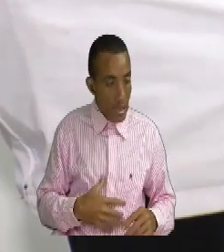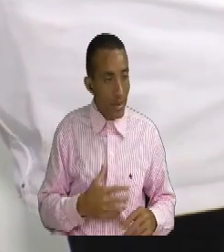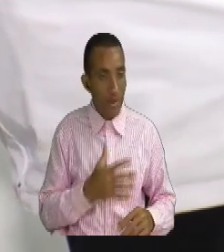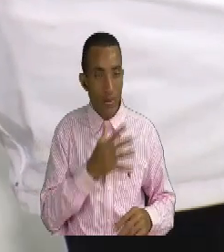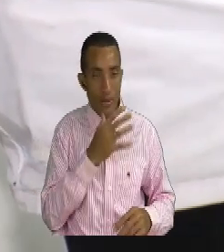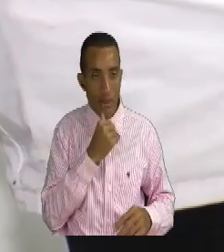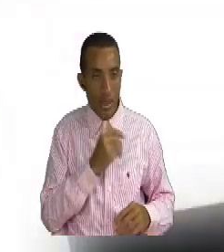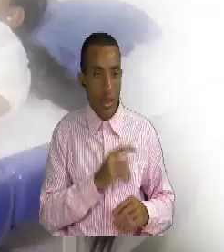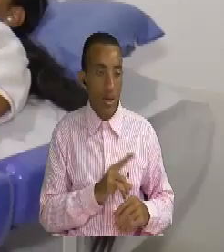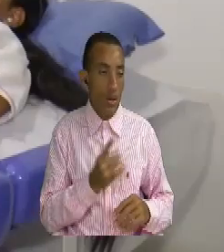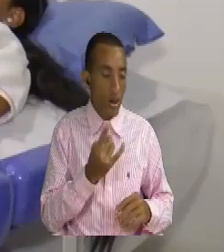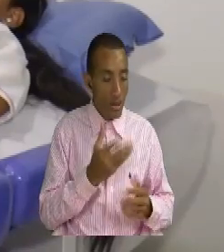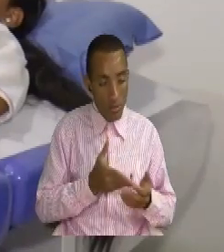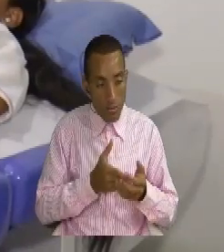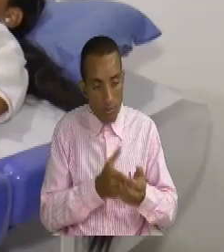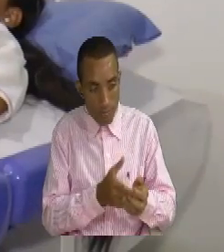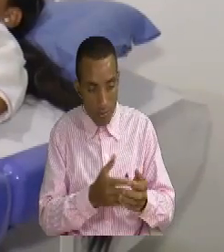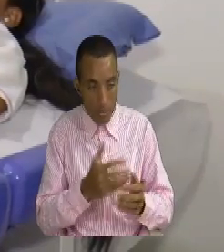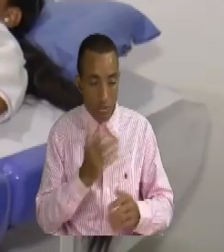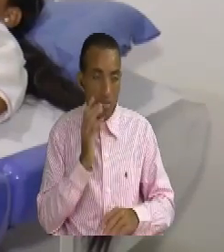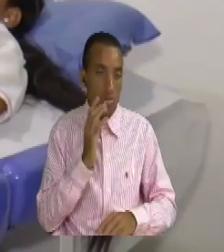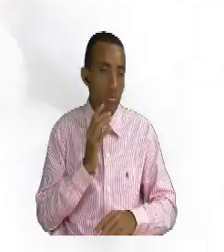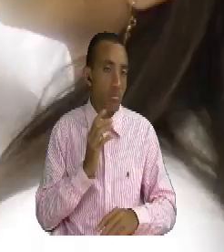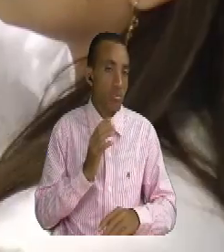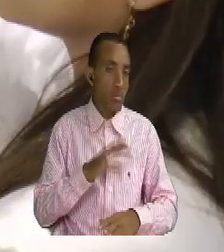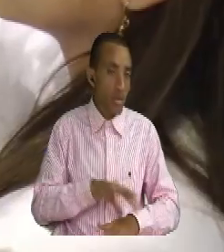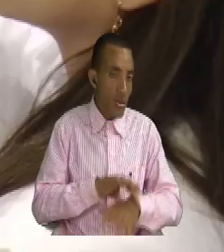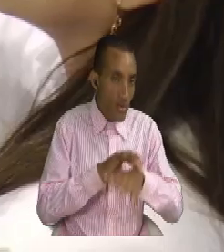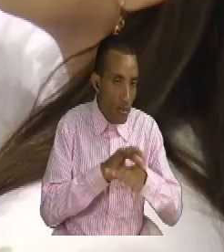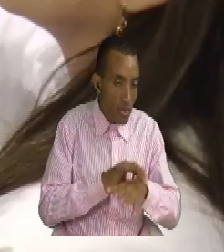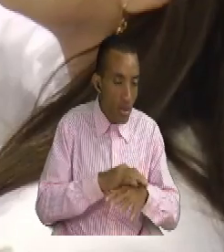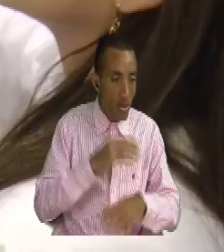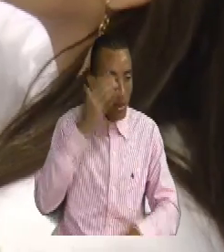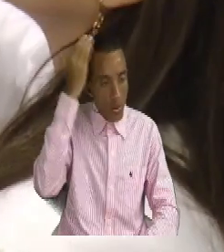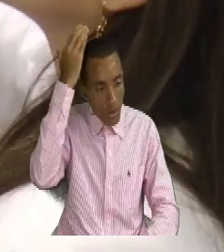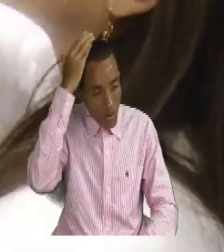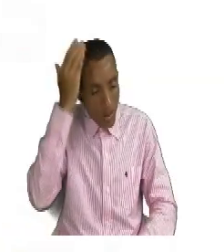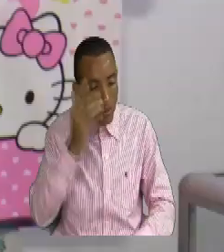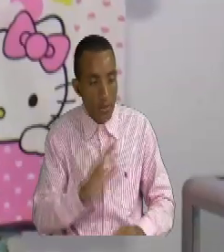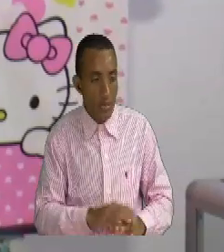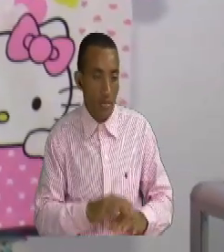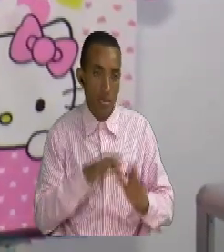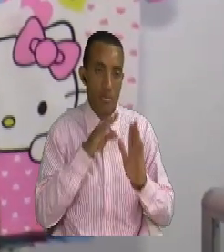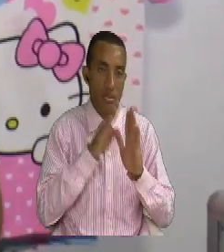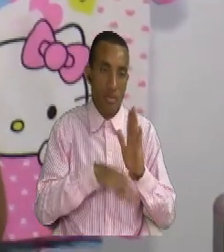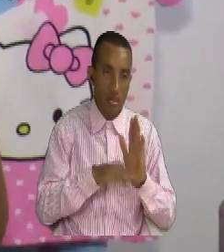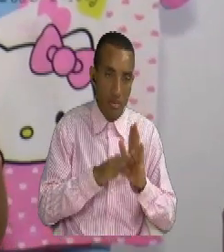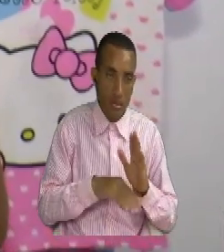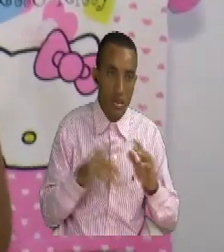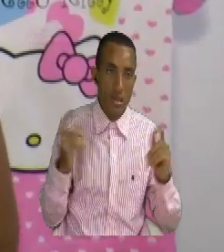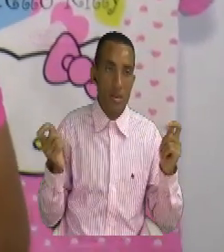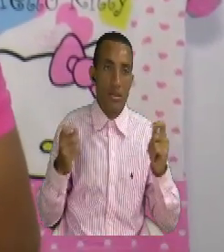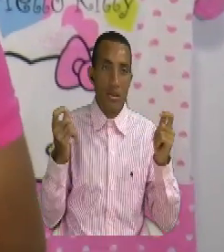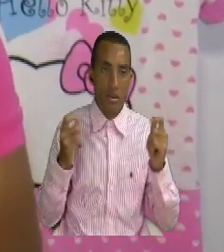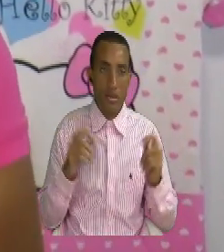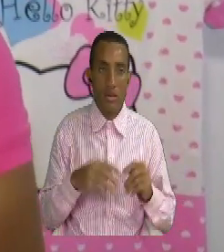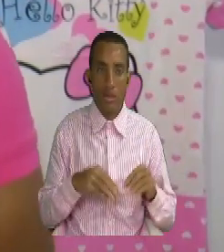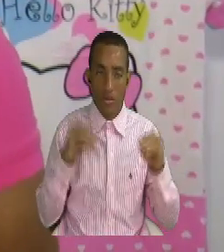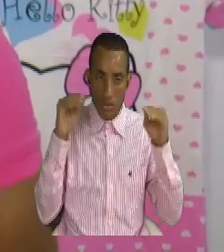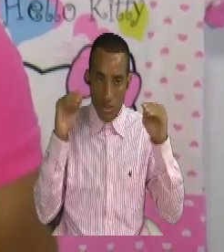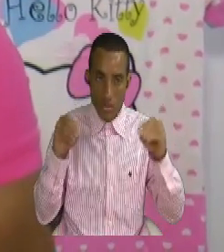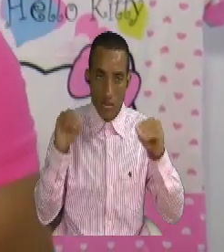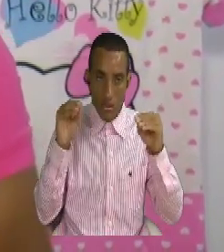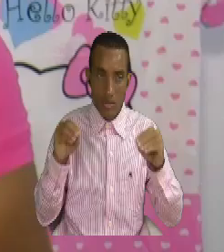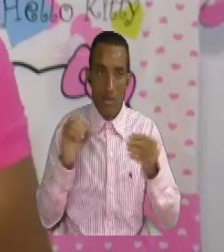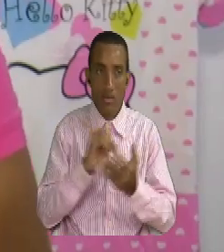por ginecología o por una enfermera, pues va a tener una reducción en los costos, va a haber promociones, además va a recibir educación pues